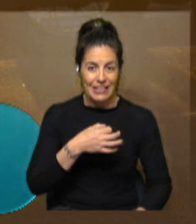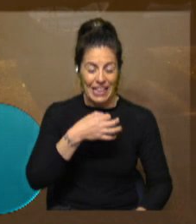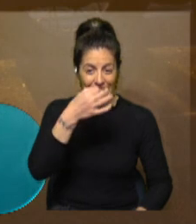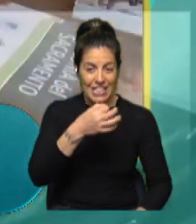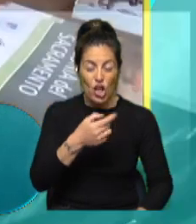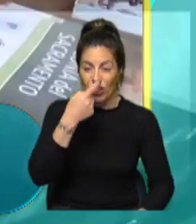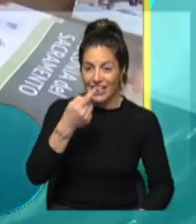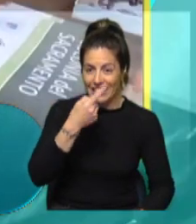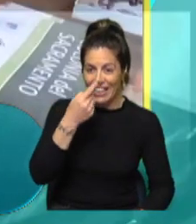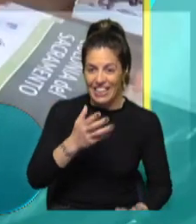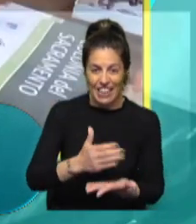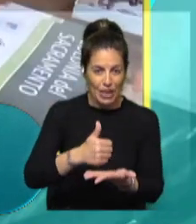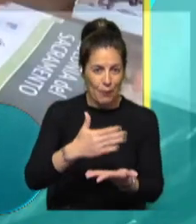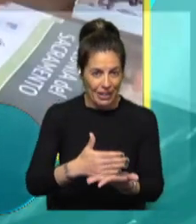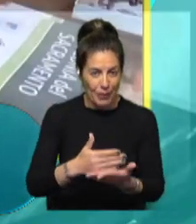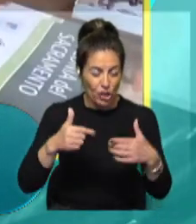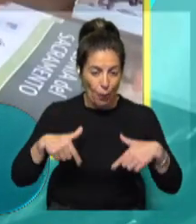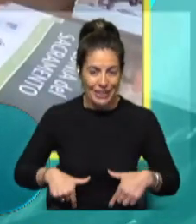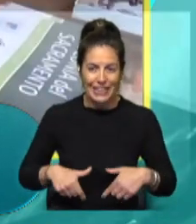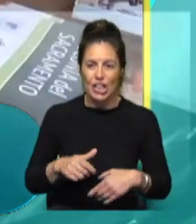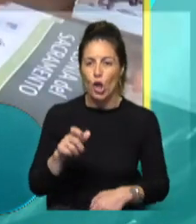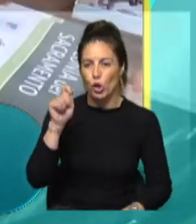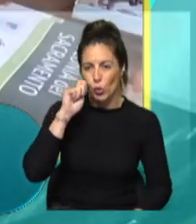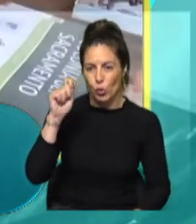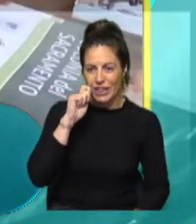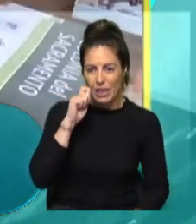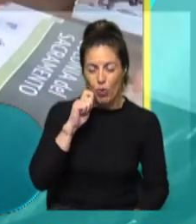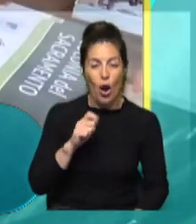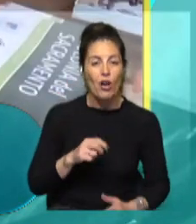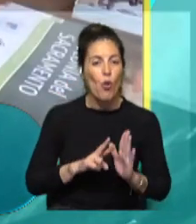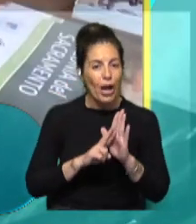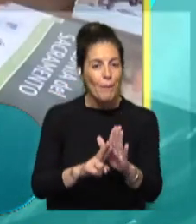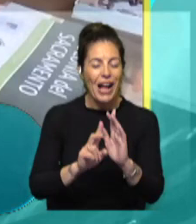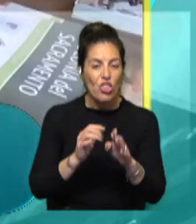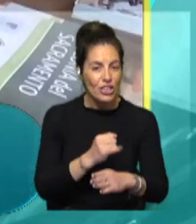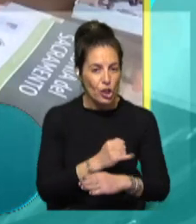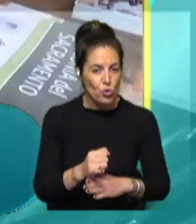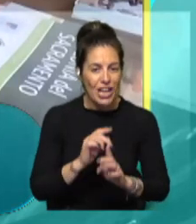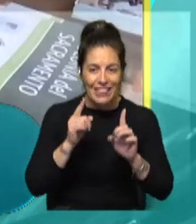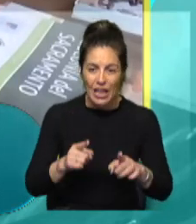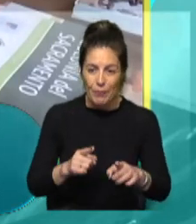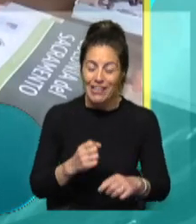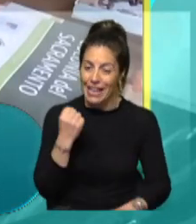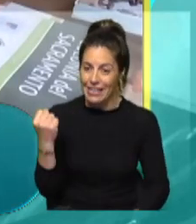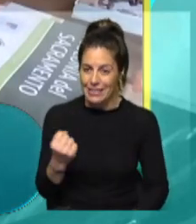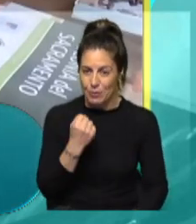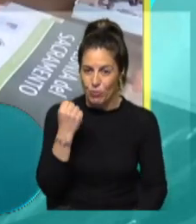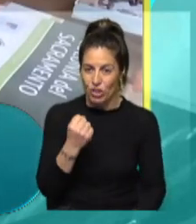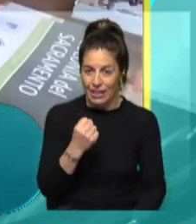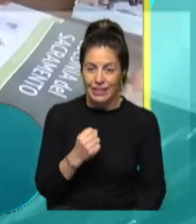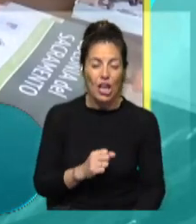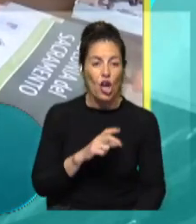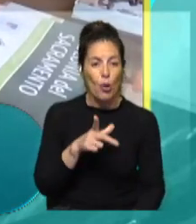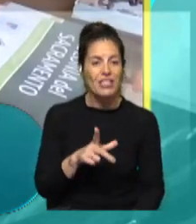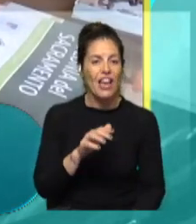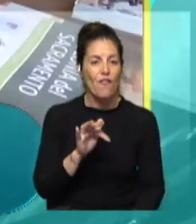parte del departamento, por parte del Ministerio de Turismo. Hay como un respaldo también institucional que no es menor, y que, como bien decía Fito